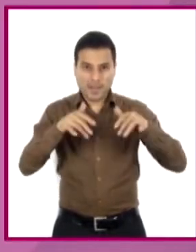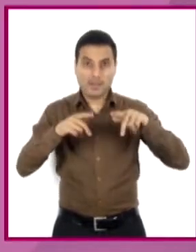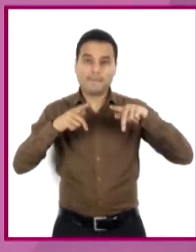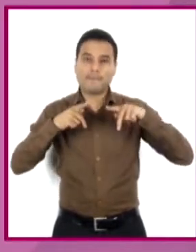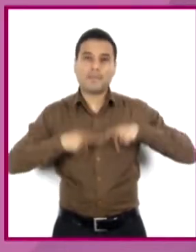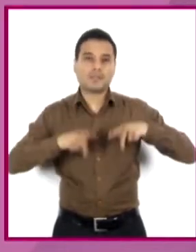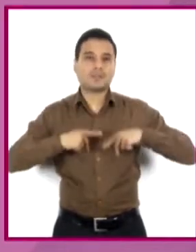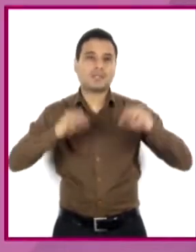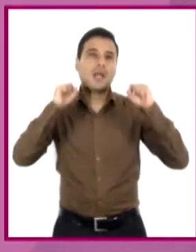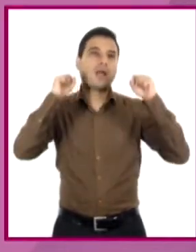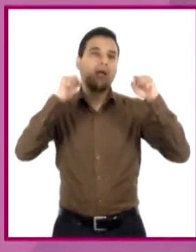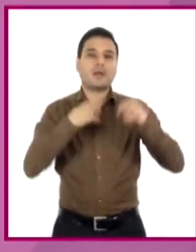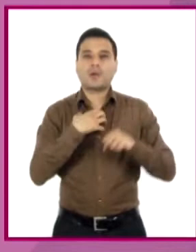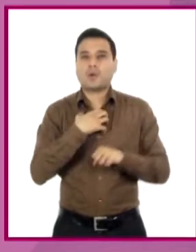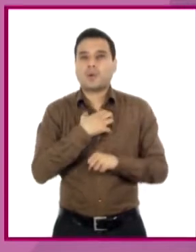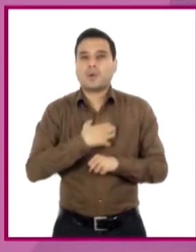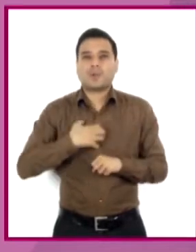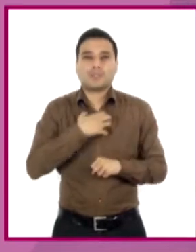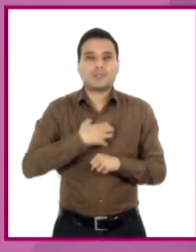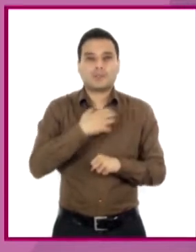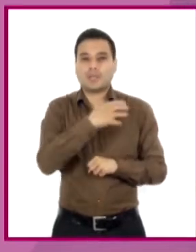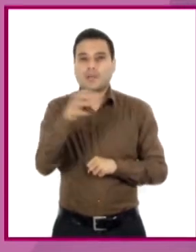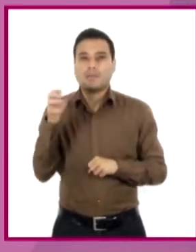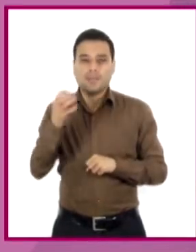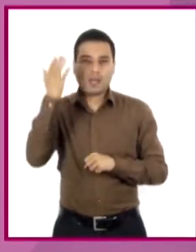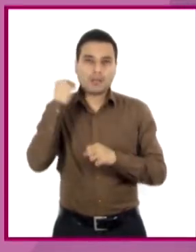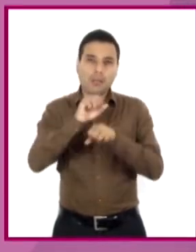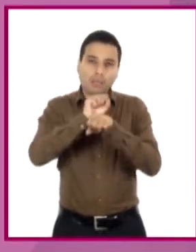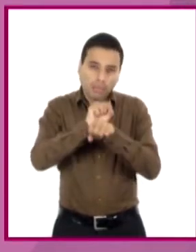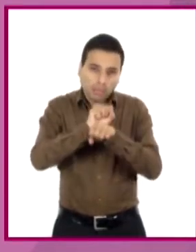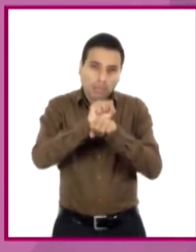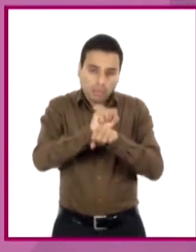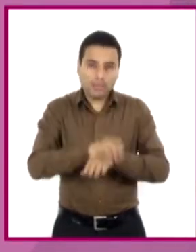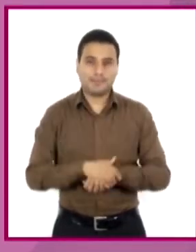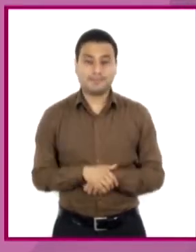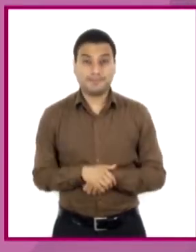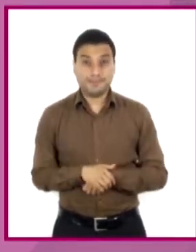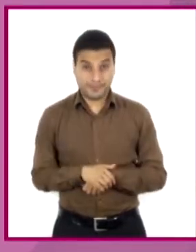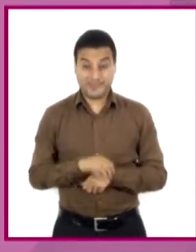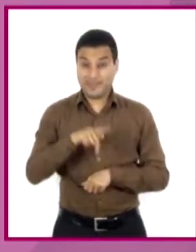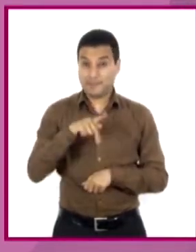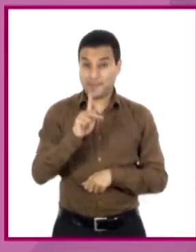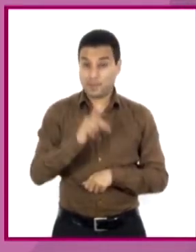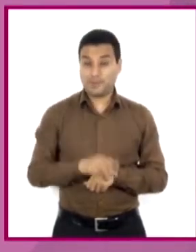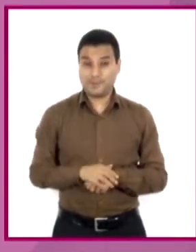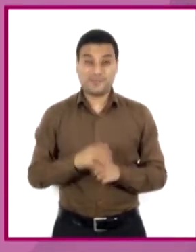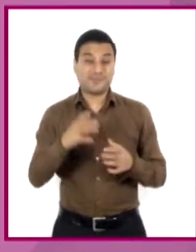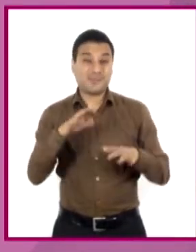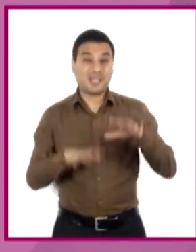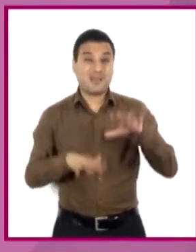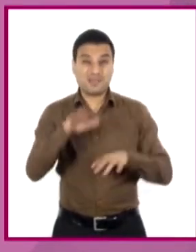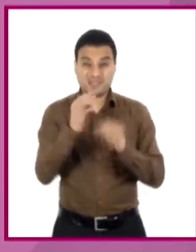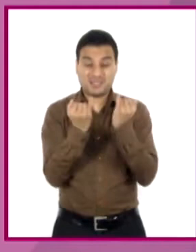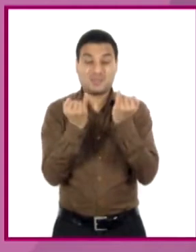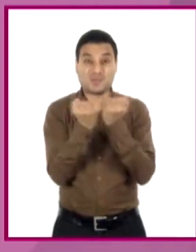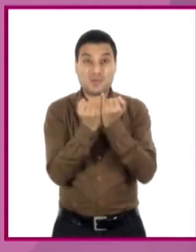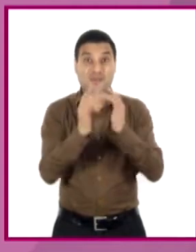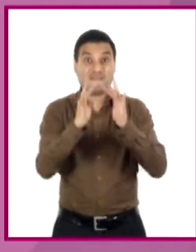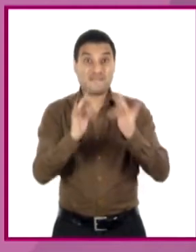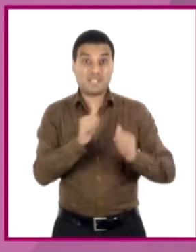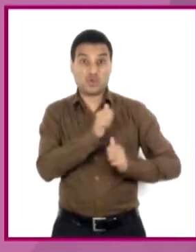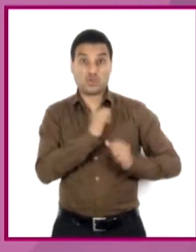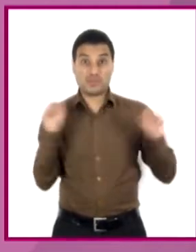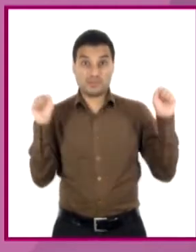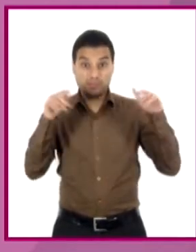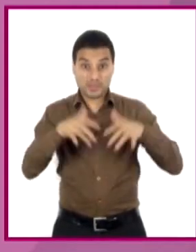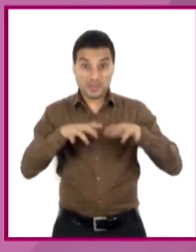liberación por los campesinos sujetos a la tierra y a los señores feudales. Sin embargo, en otros casos, la ocupación francesa se